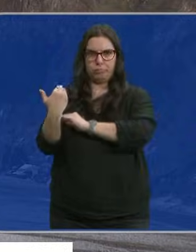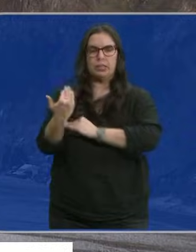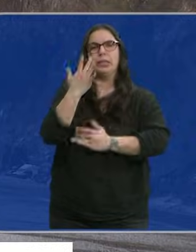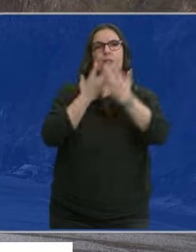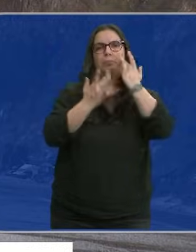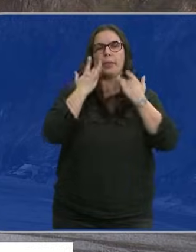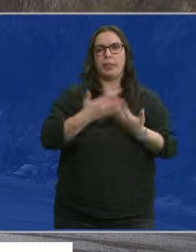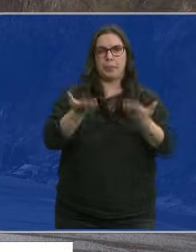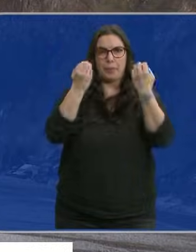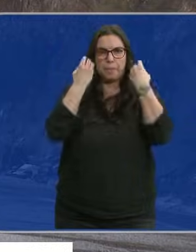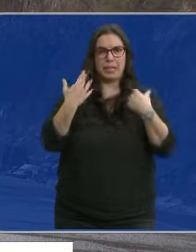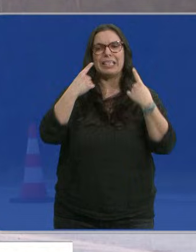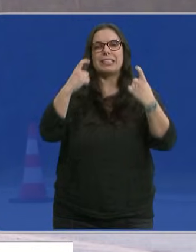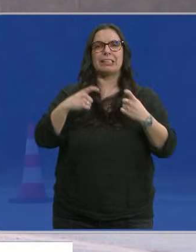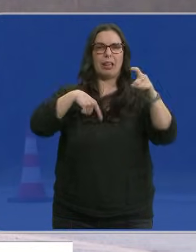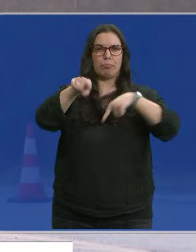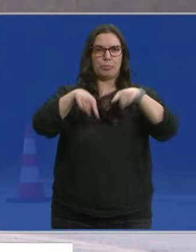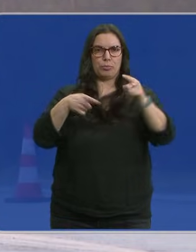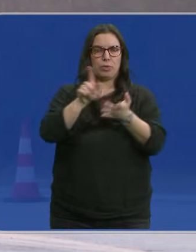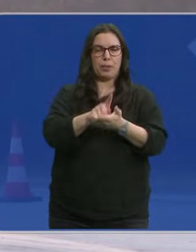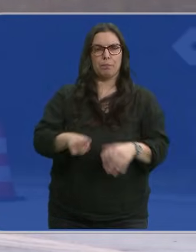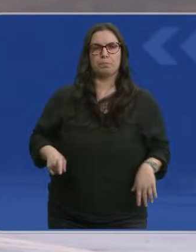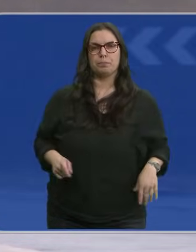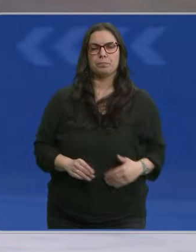retirar los escombros y restablecer el paso por la vía.